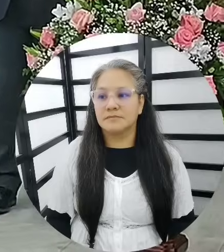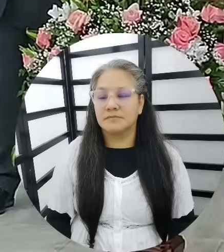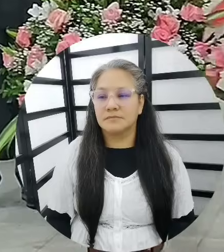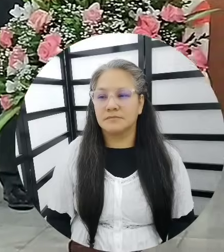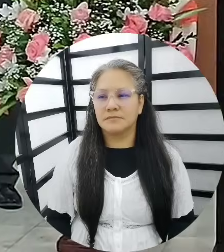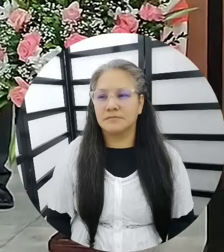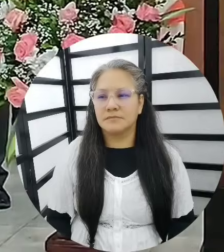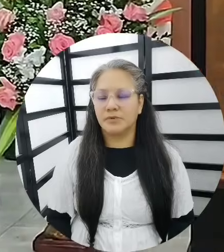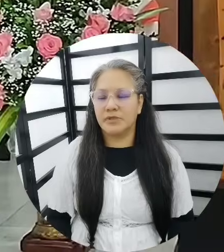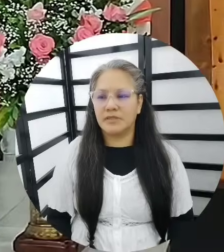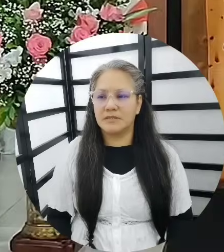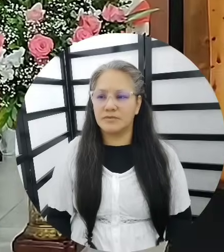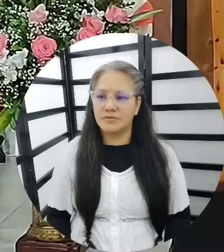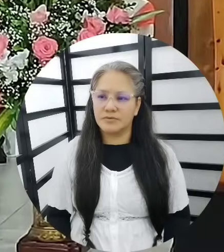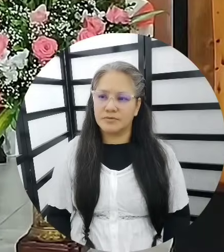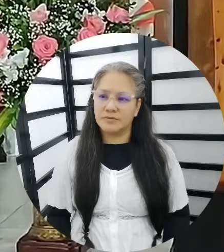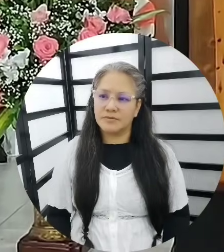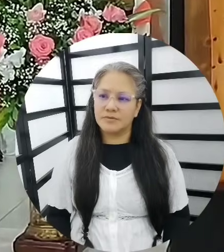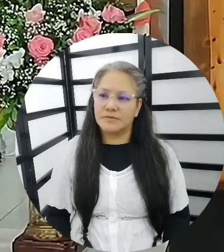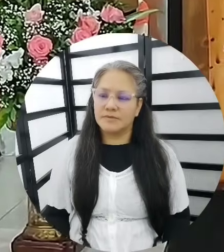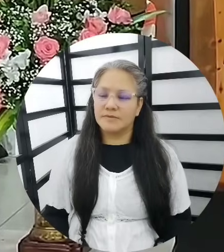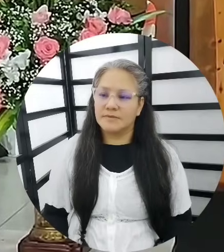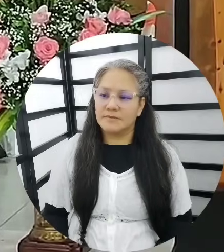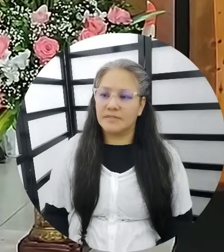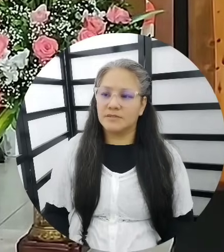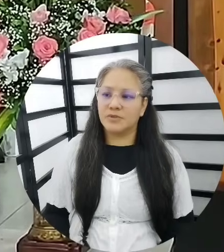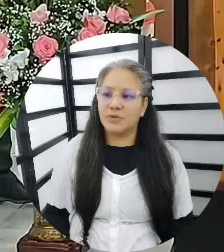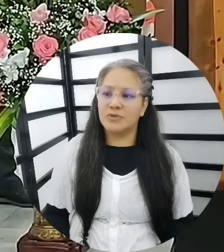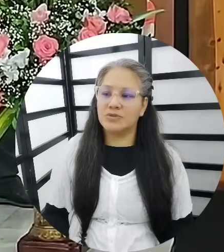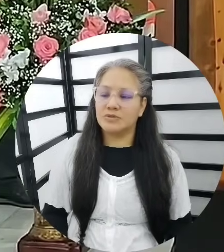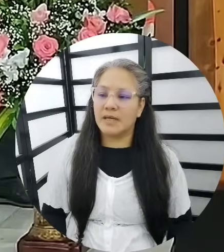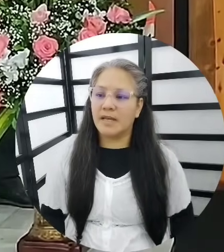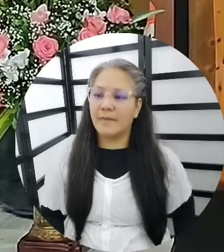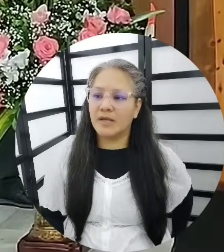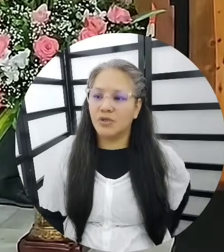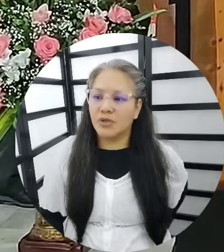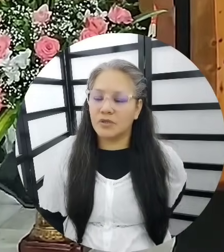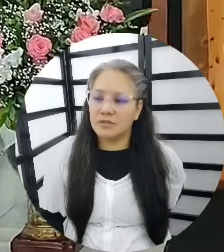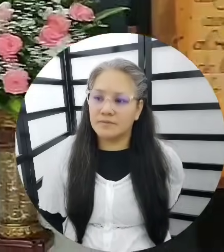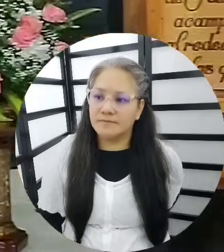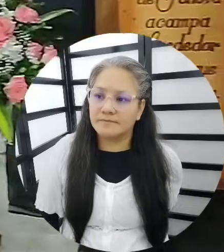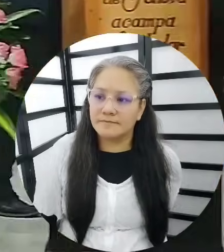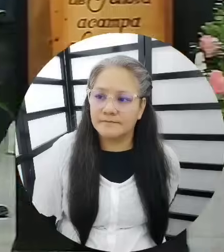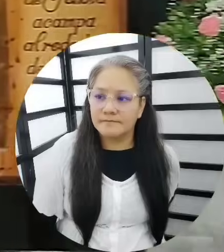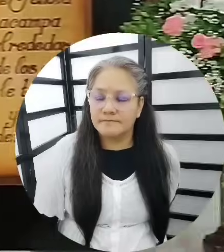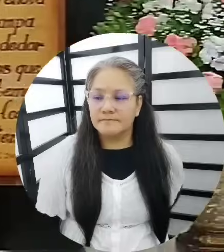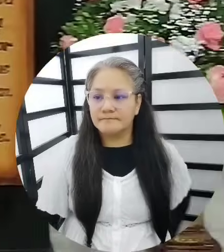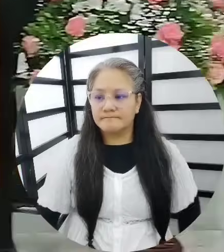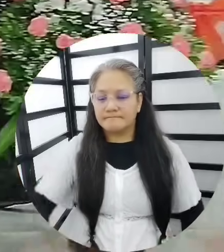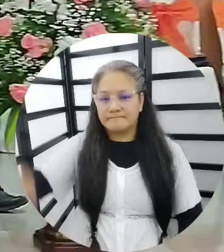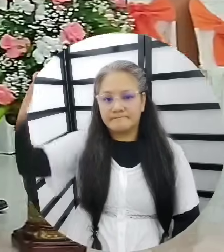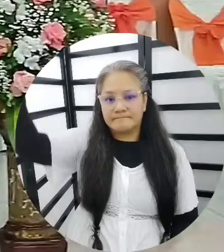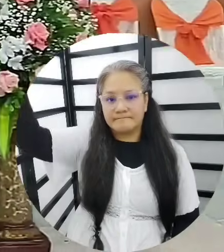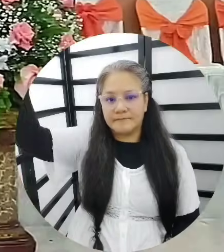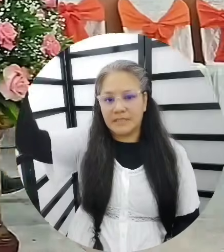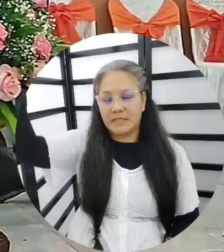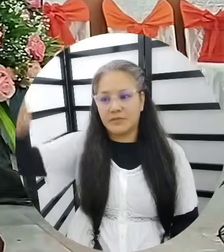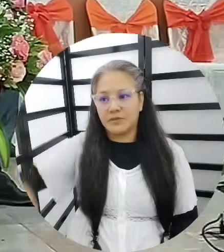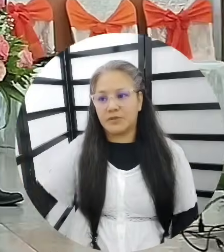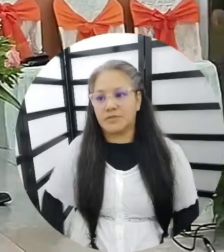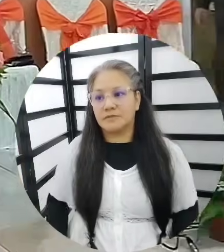Yo soy el maestro. Yo soy el que doy la clase. Yo soy el que enseño, el que digo las